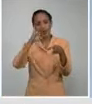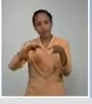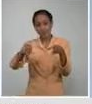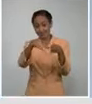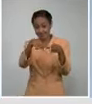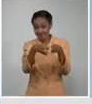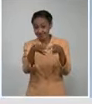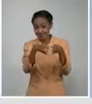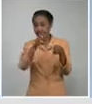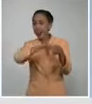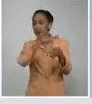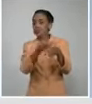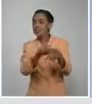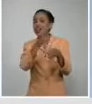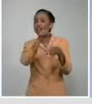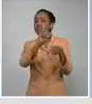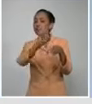el